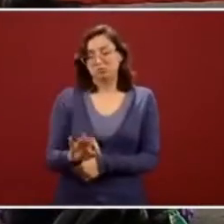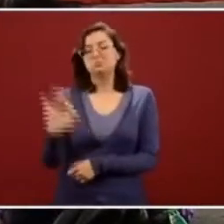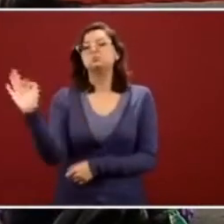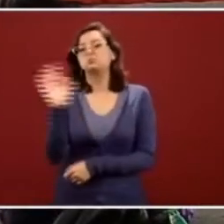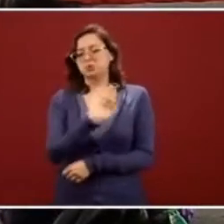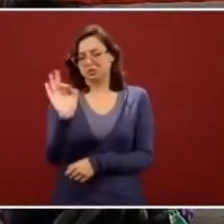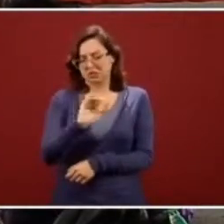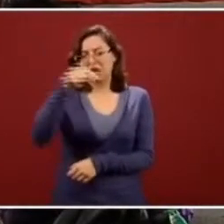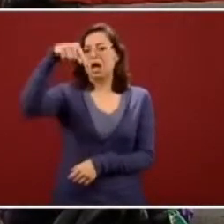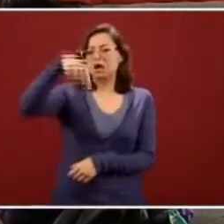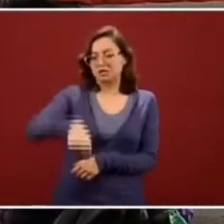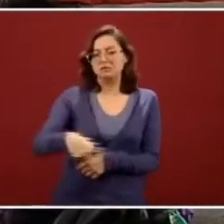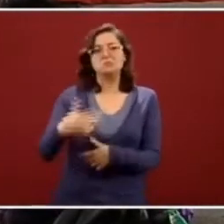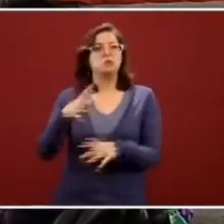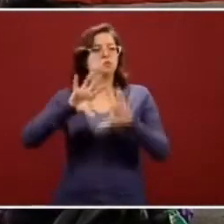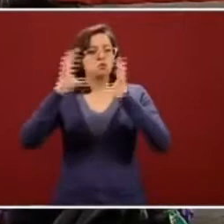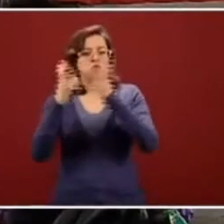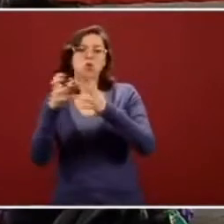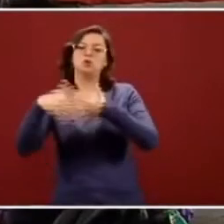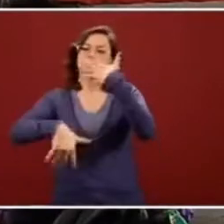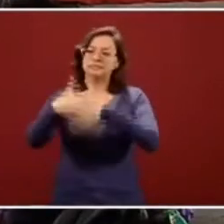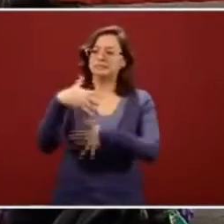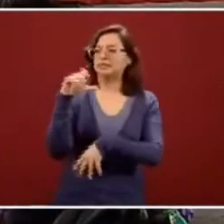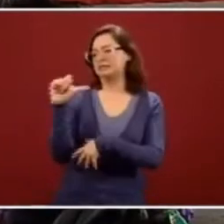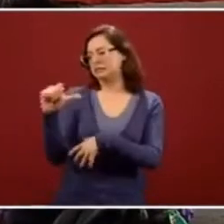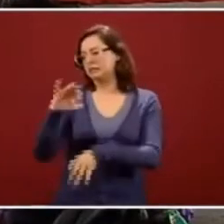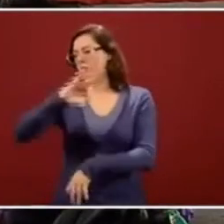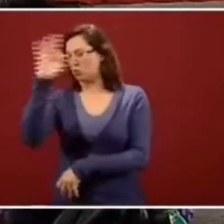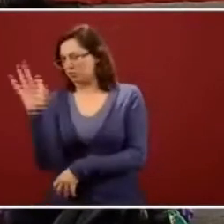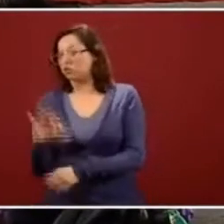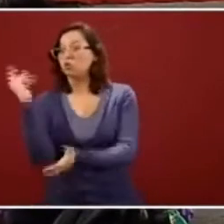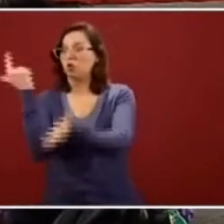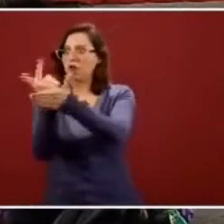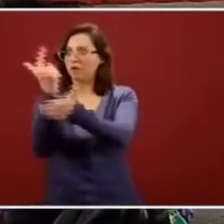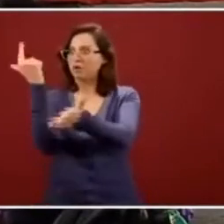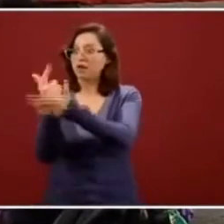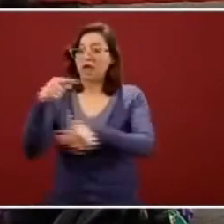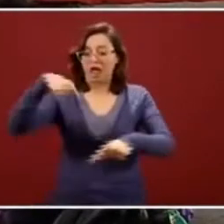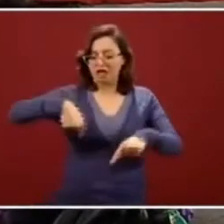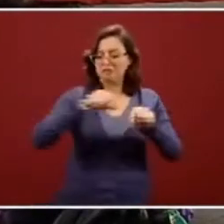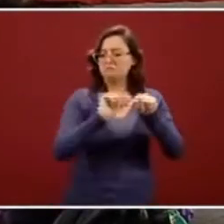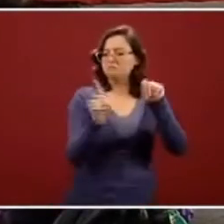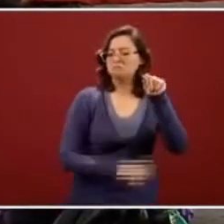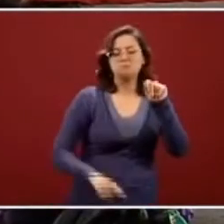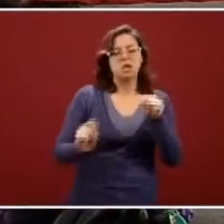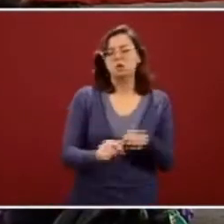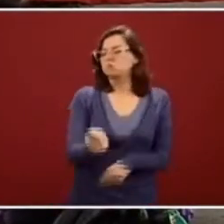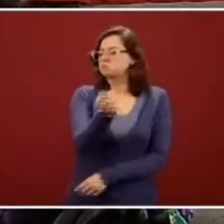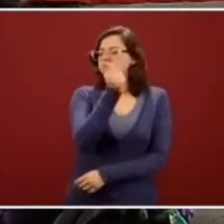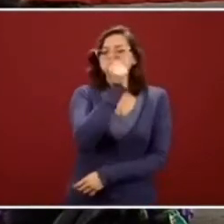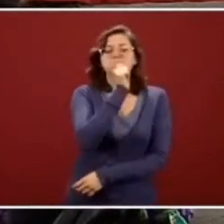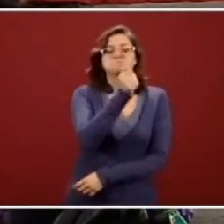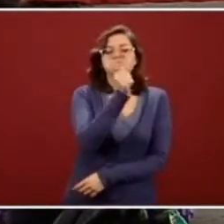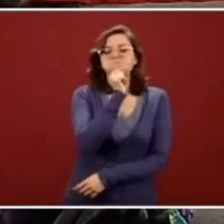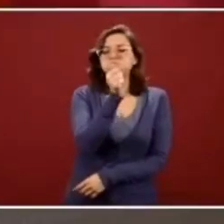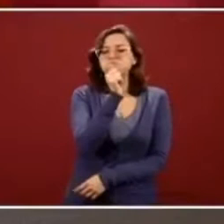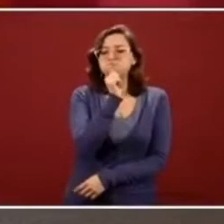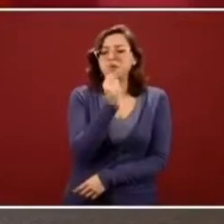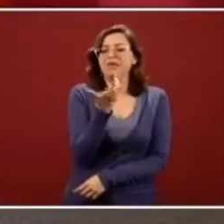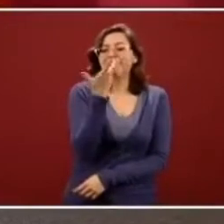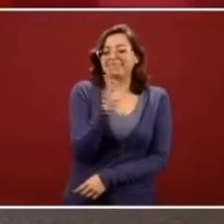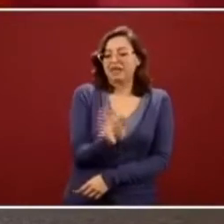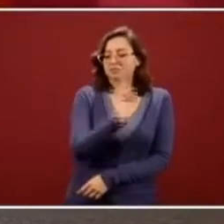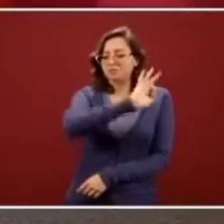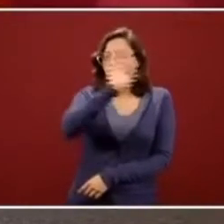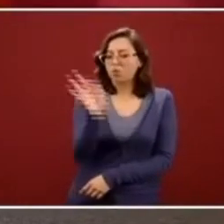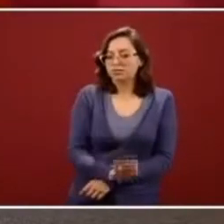estado alrededor de 15-16% aproximadamente. En México todavía tenemos ese indicador en el 10%, es